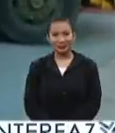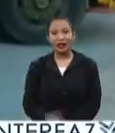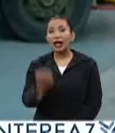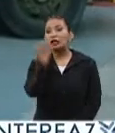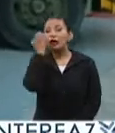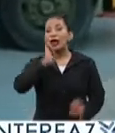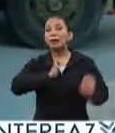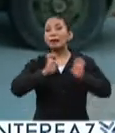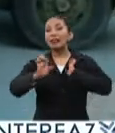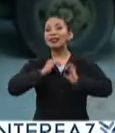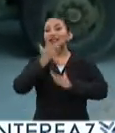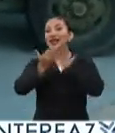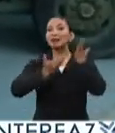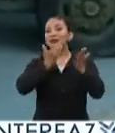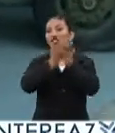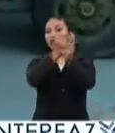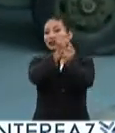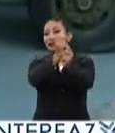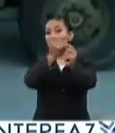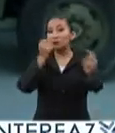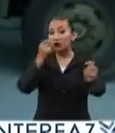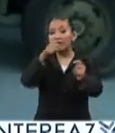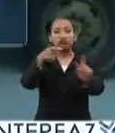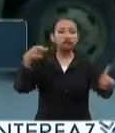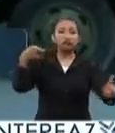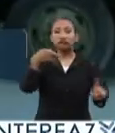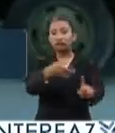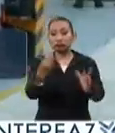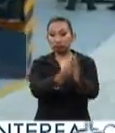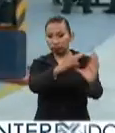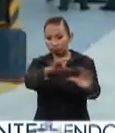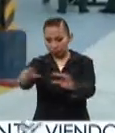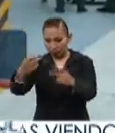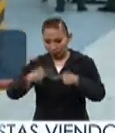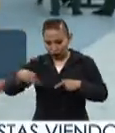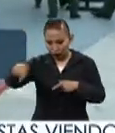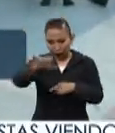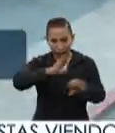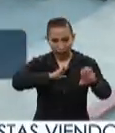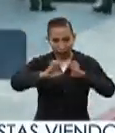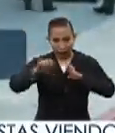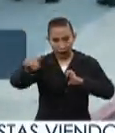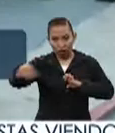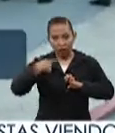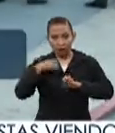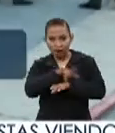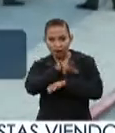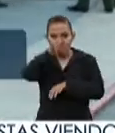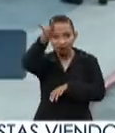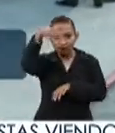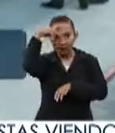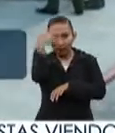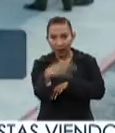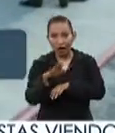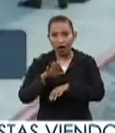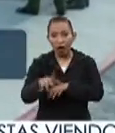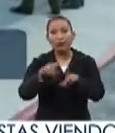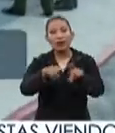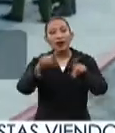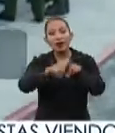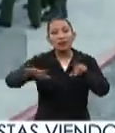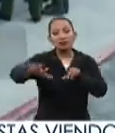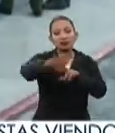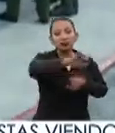La Escuela Militar de Servicio de Transportes tiene como misión capacitar al personal del Ejército y Fuerza Aérea Mexicana en las